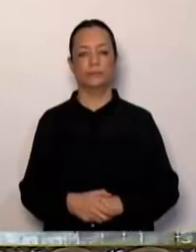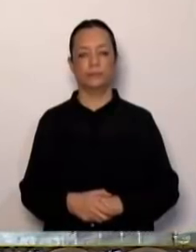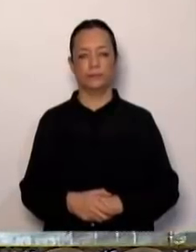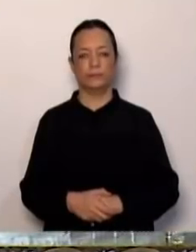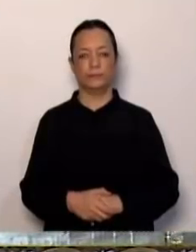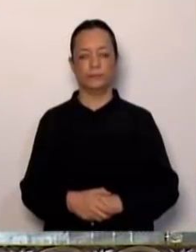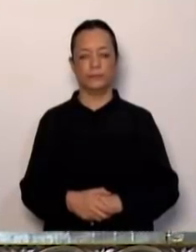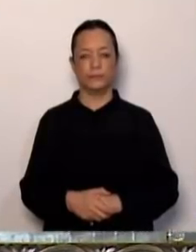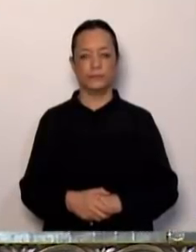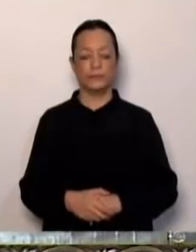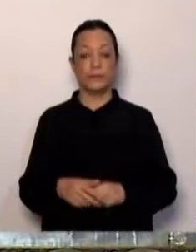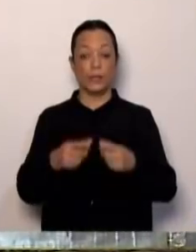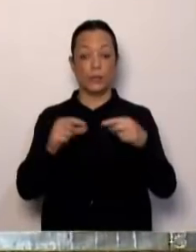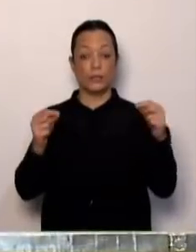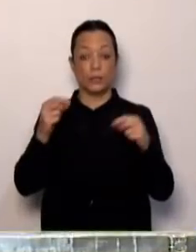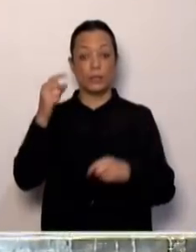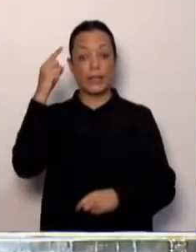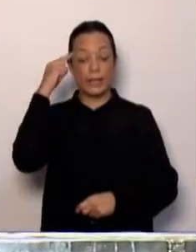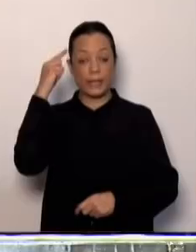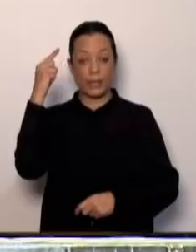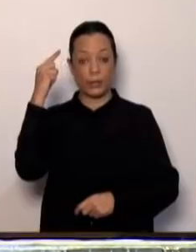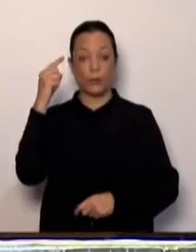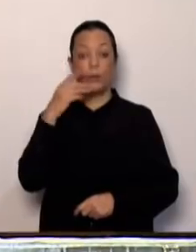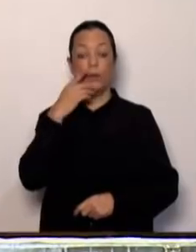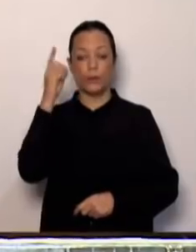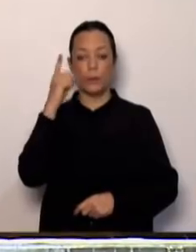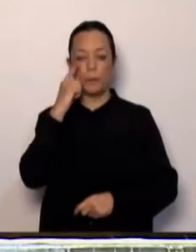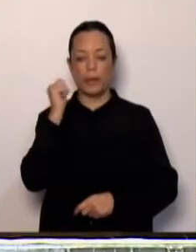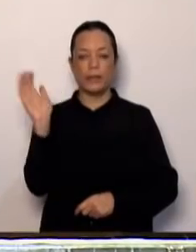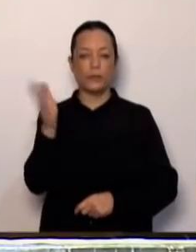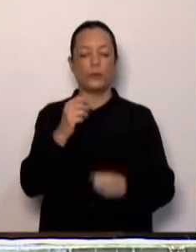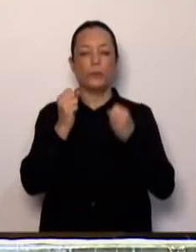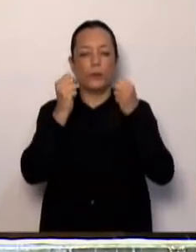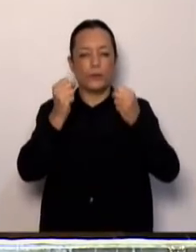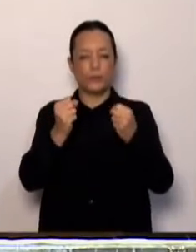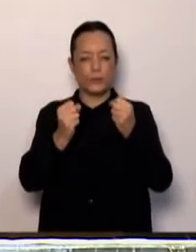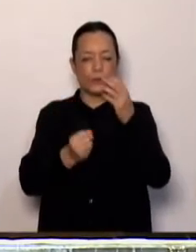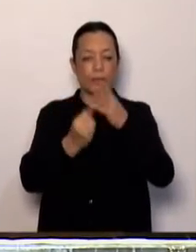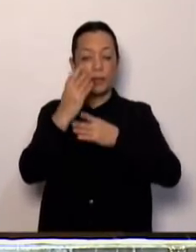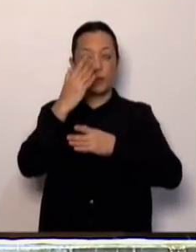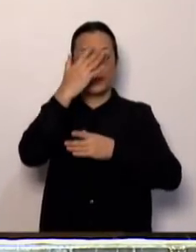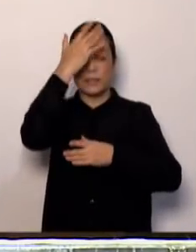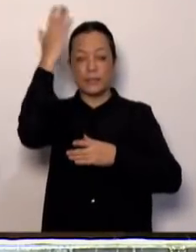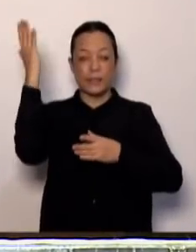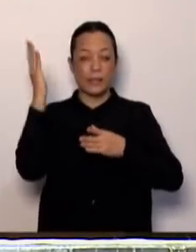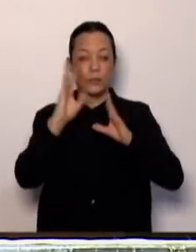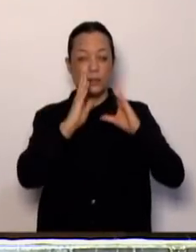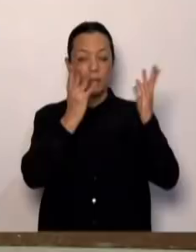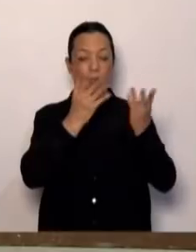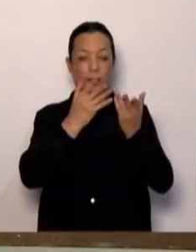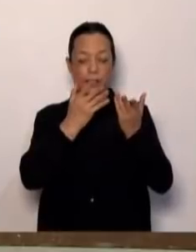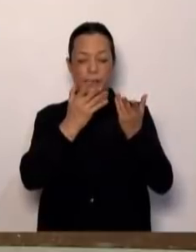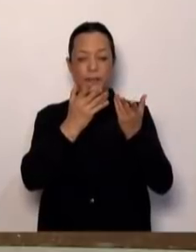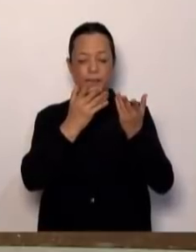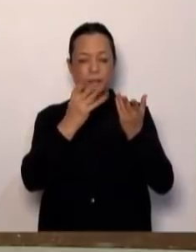Renovemos nuestra fe. Creo en Dios, Padre Todopoderoso, Creador del cielo y de la tierra.